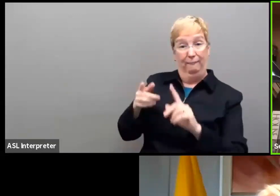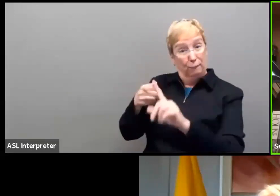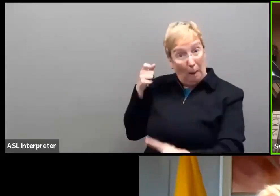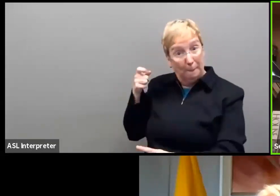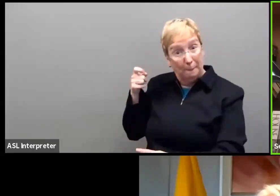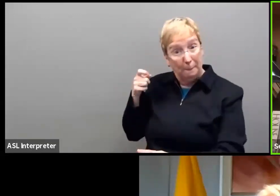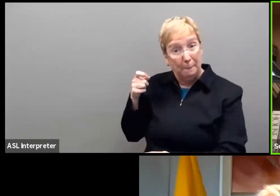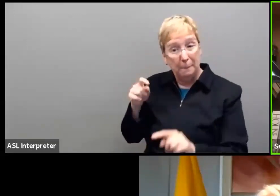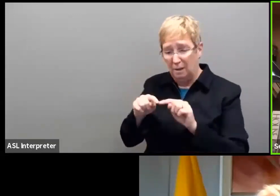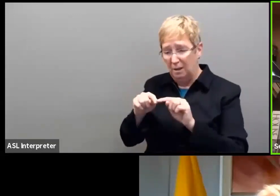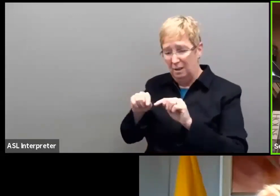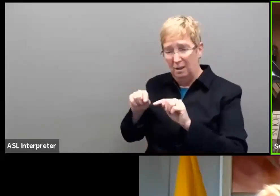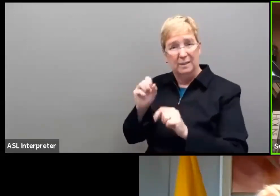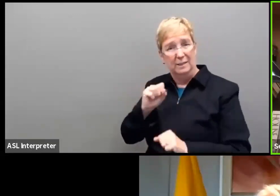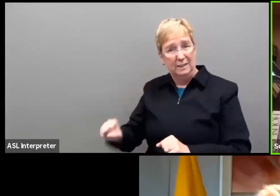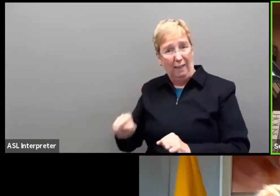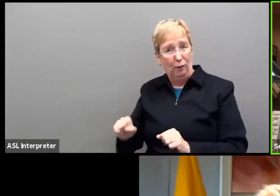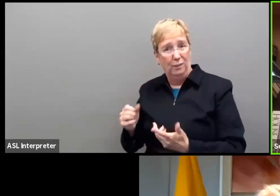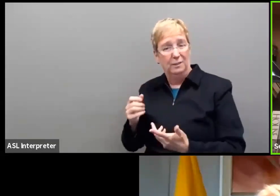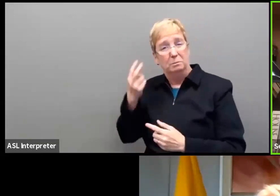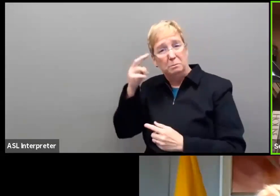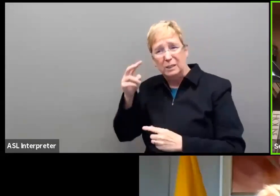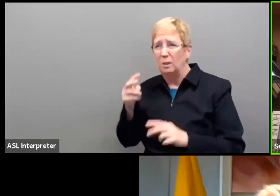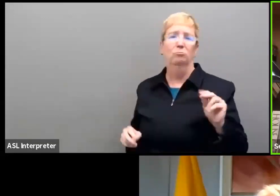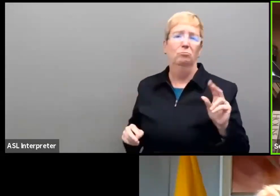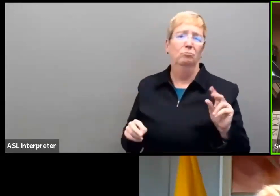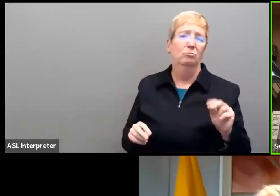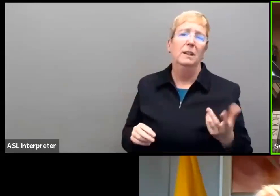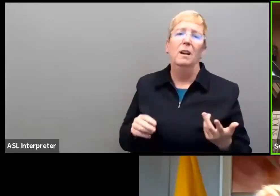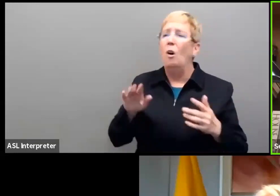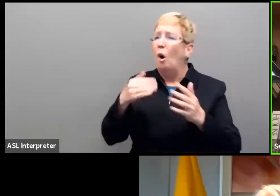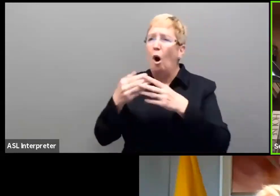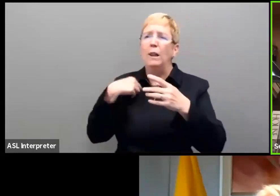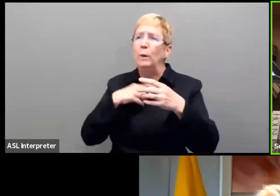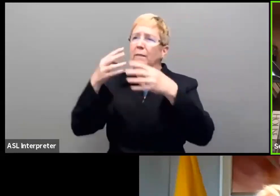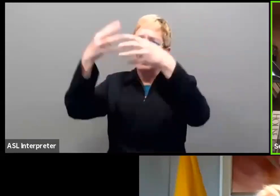algo? Sí, para darle seguimiento a una pregunta anterior y solo quería